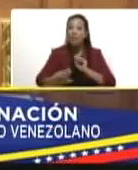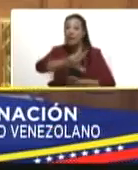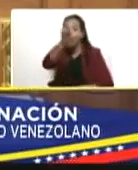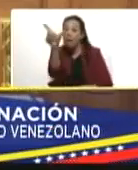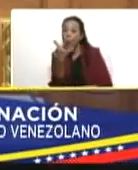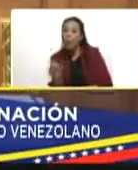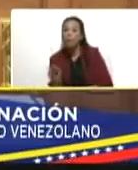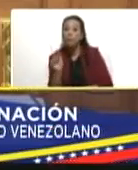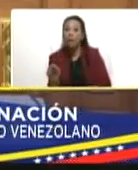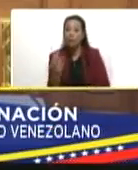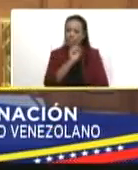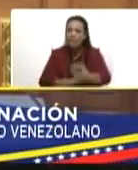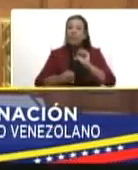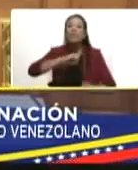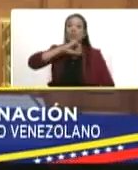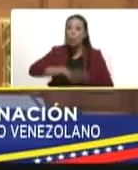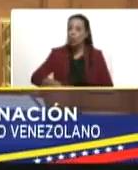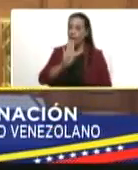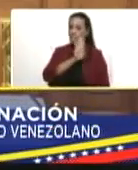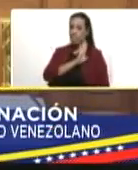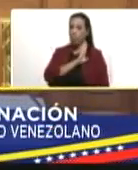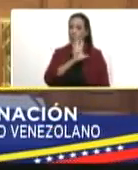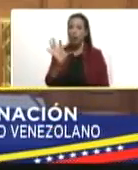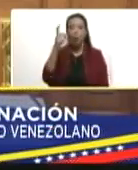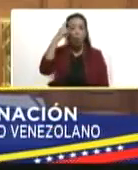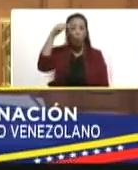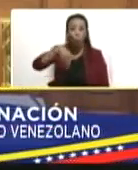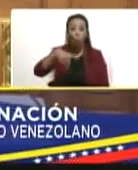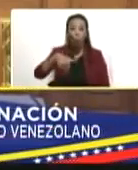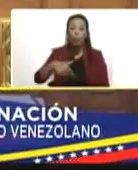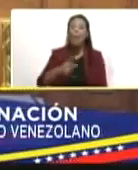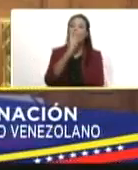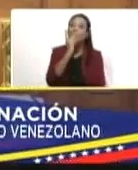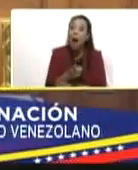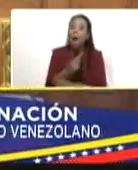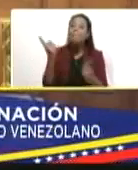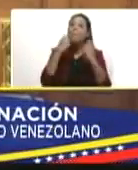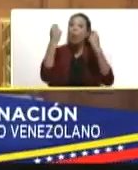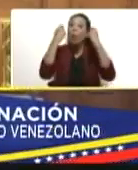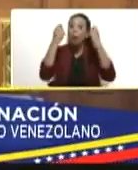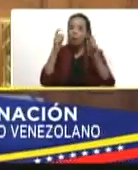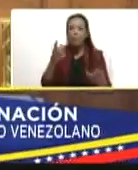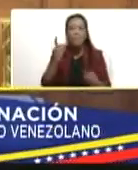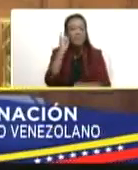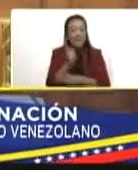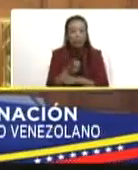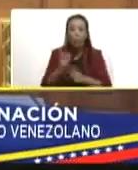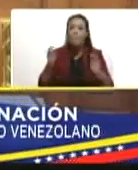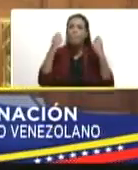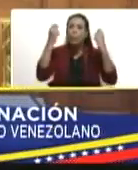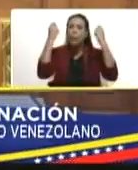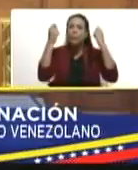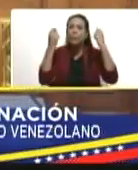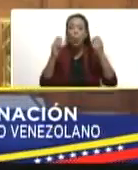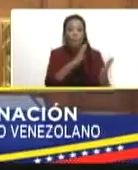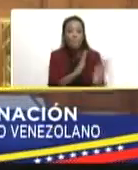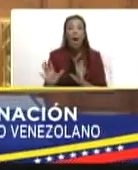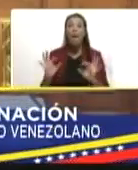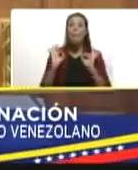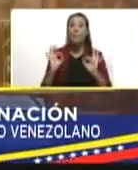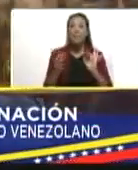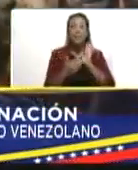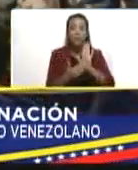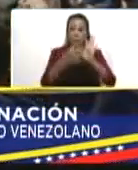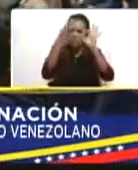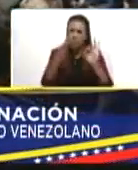guayana esquiva hoy tenemos un mandato popular un plan especial